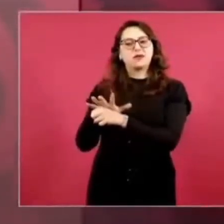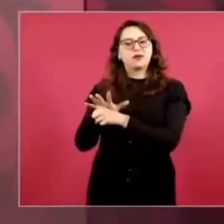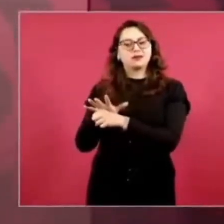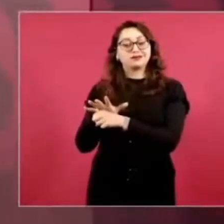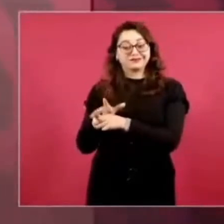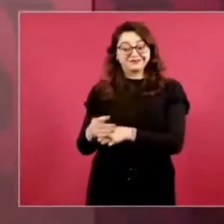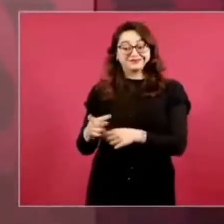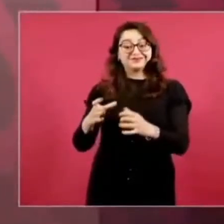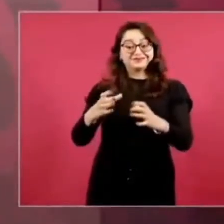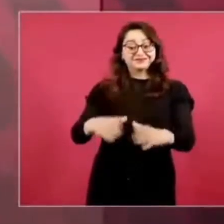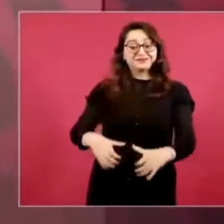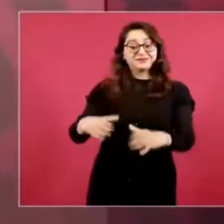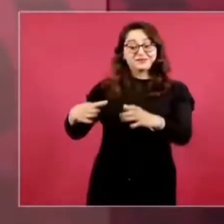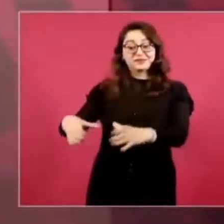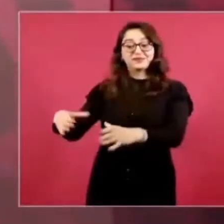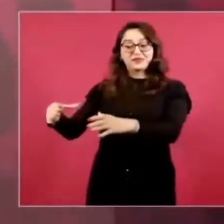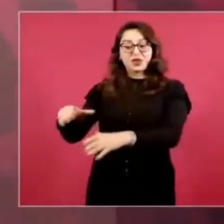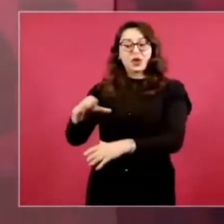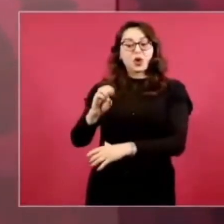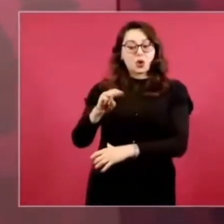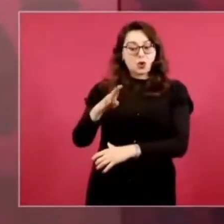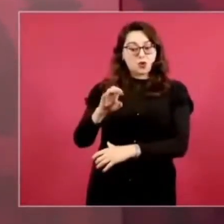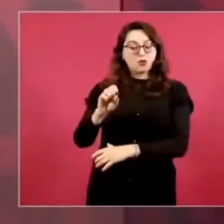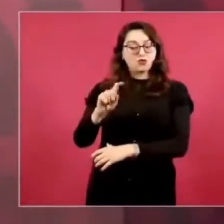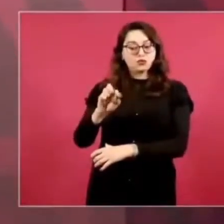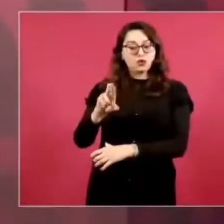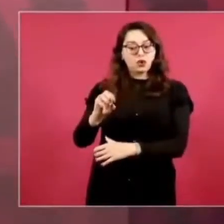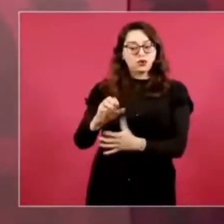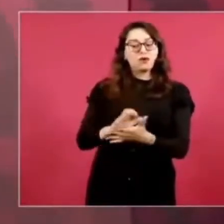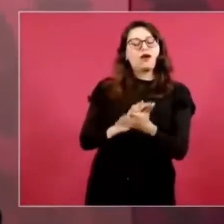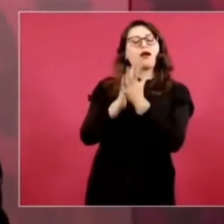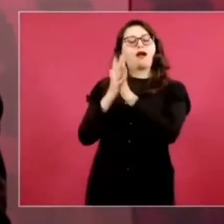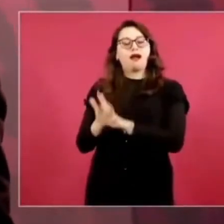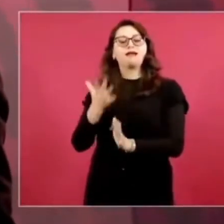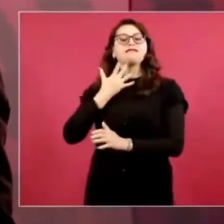procesar ese combustóleo y convertirlo en gasolina.